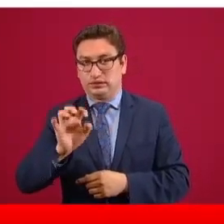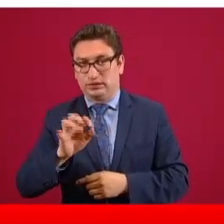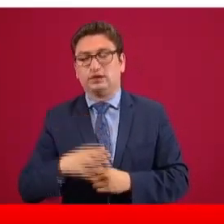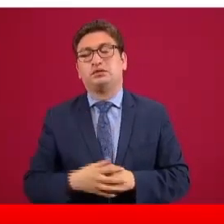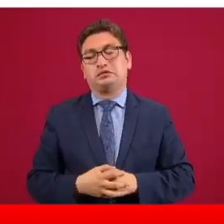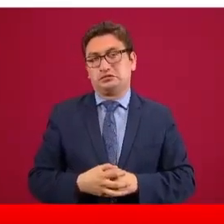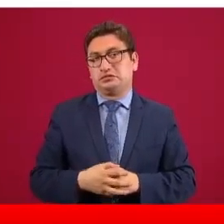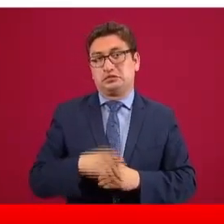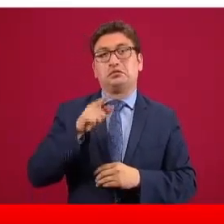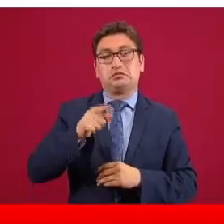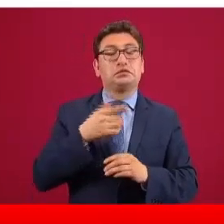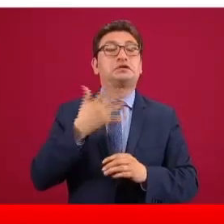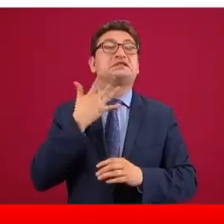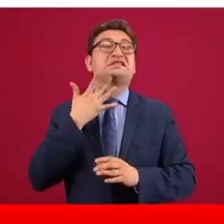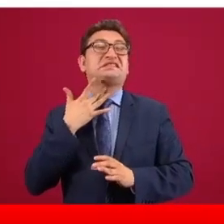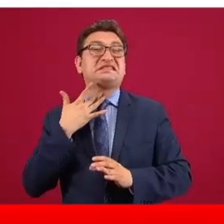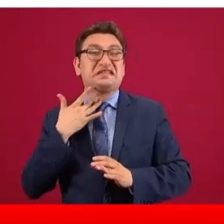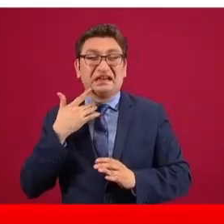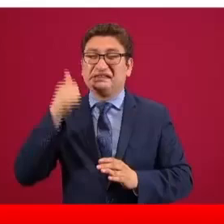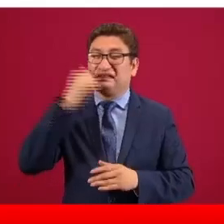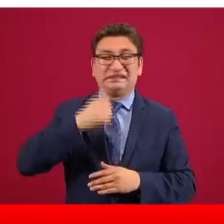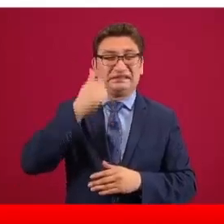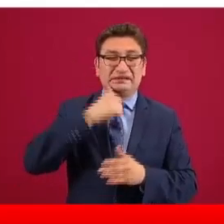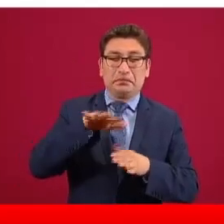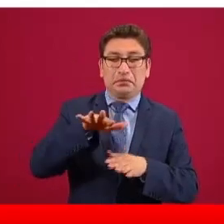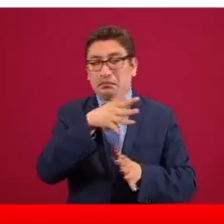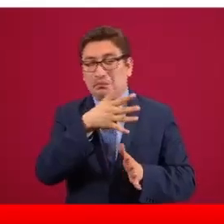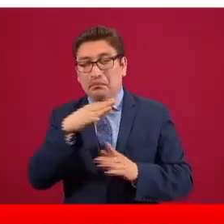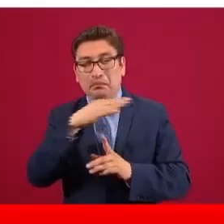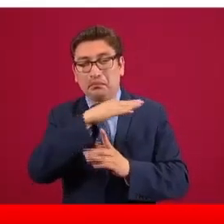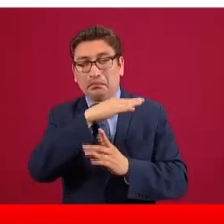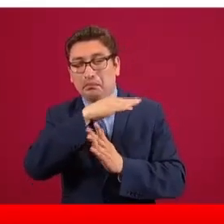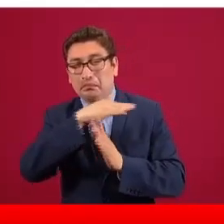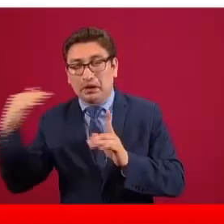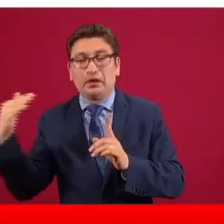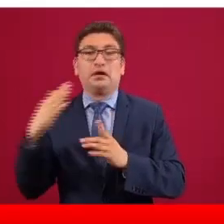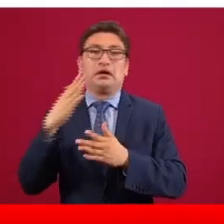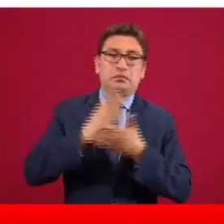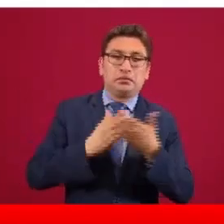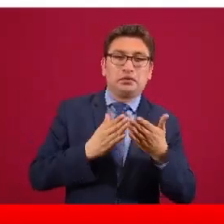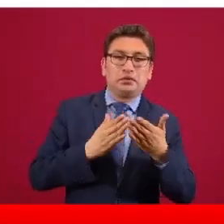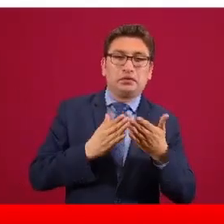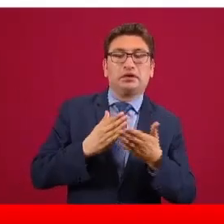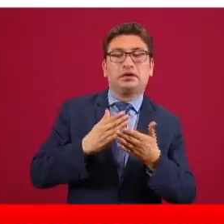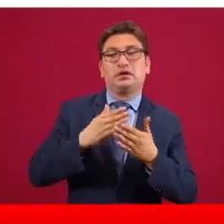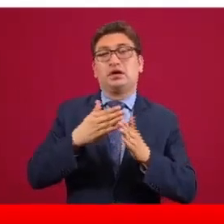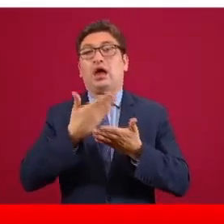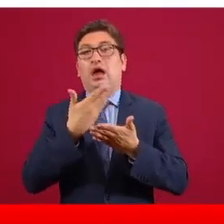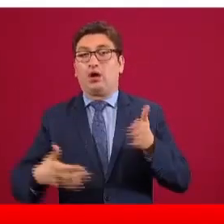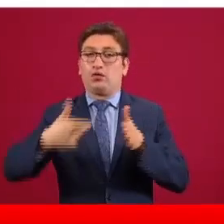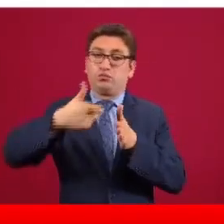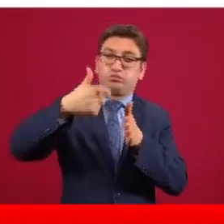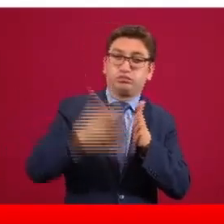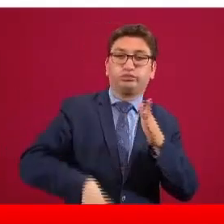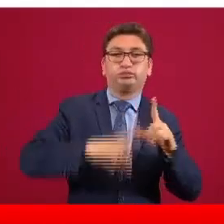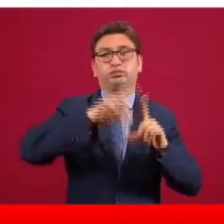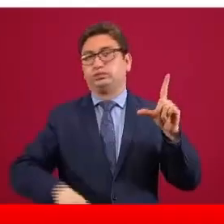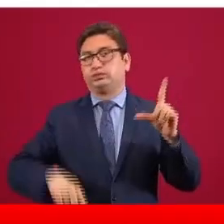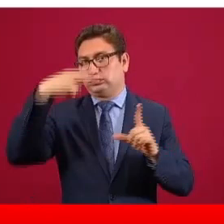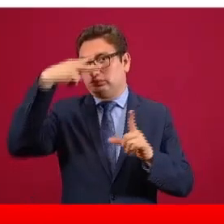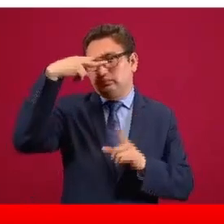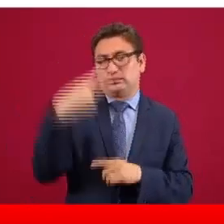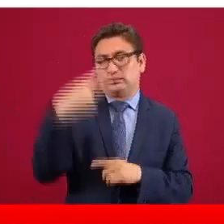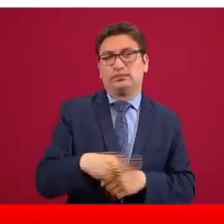de una gasolinera que siempre estuvo en la media en precios a la más económica en todo México. Le